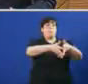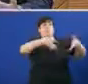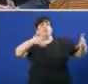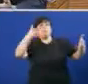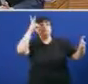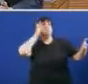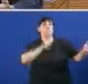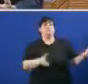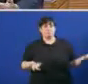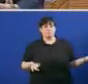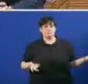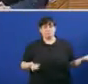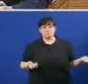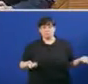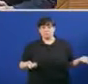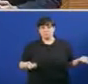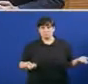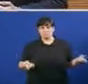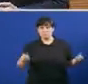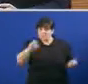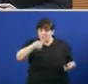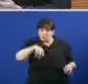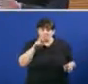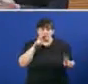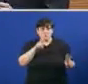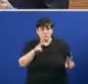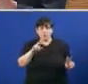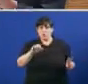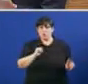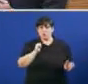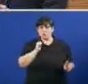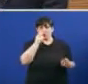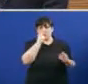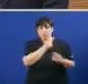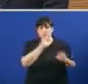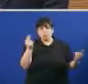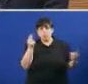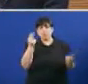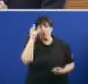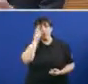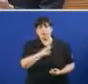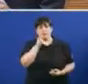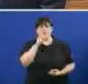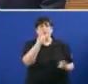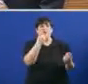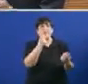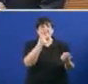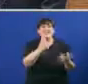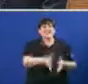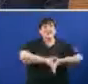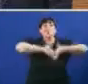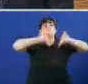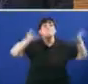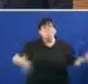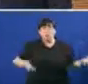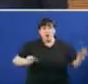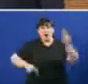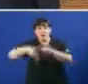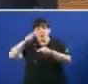Izquierda Unida. Para nós, o Hospital Público de Vigo era unha necesidade faraónica, non unha obra